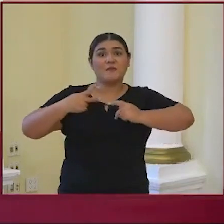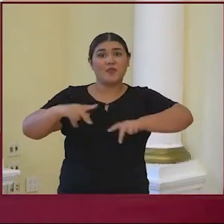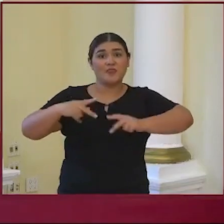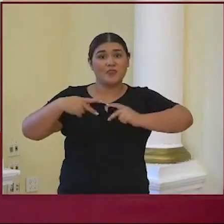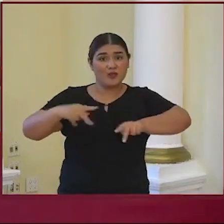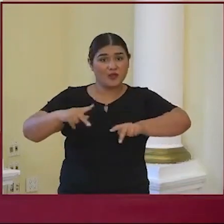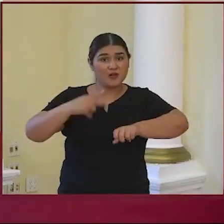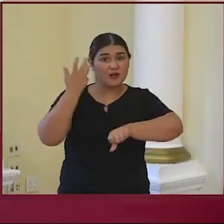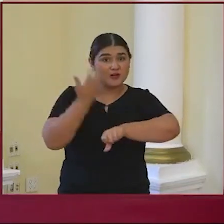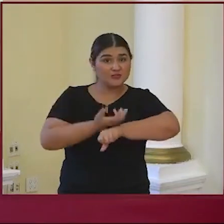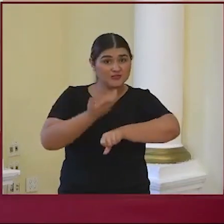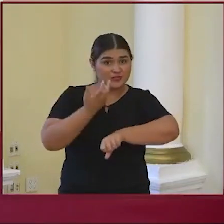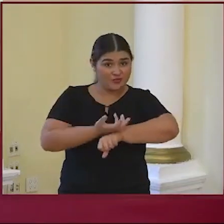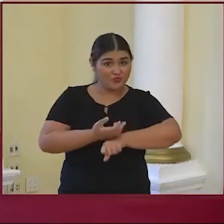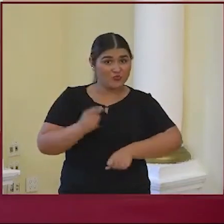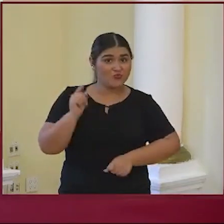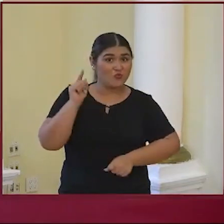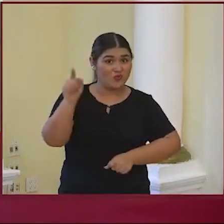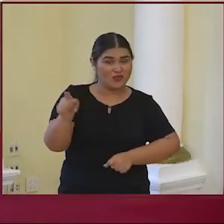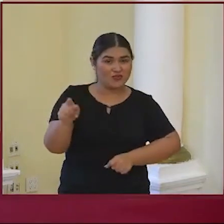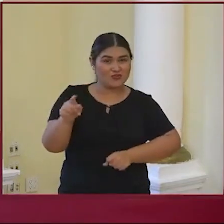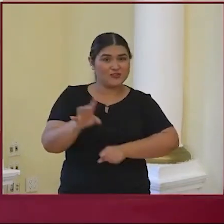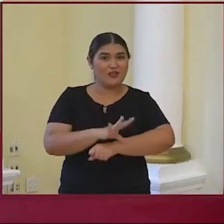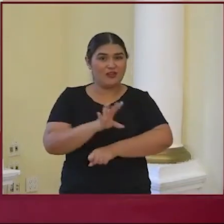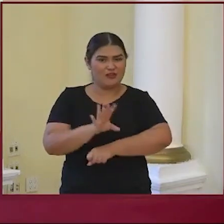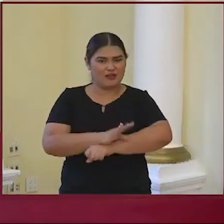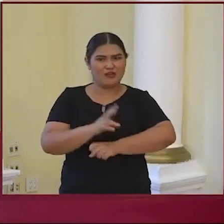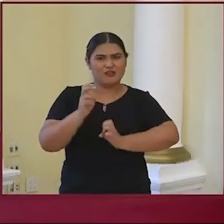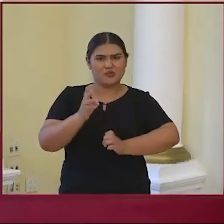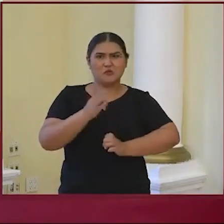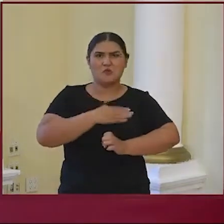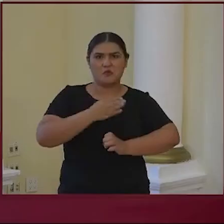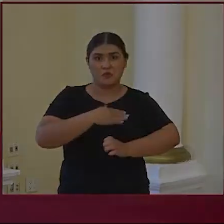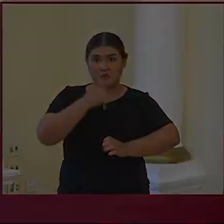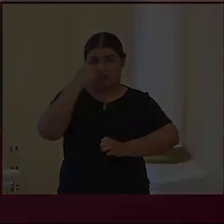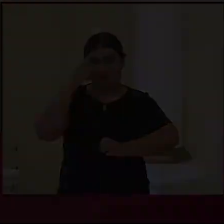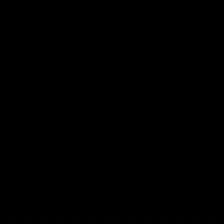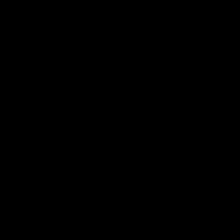O sea, eso nos va a convertir en una potencia.